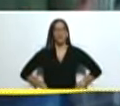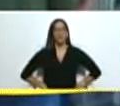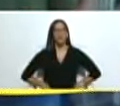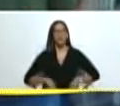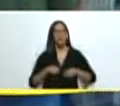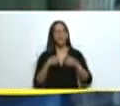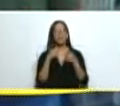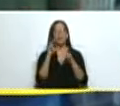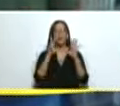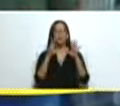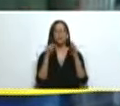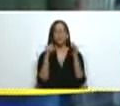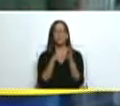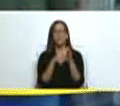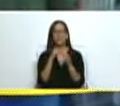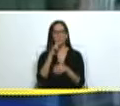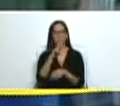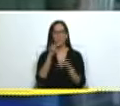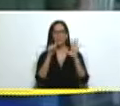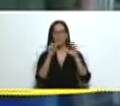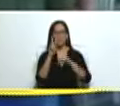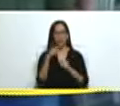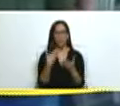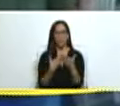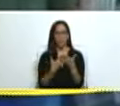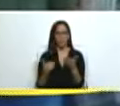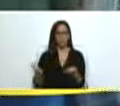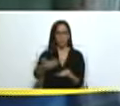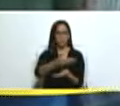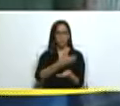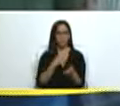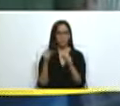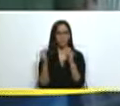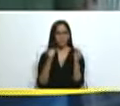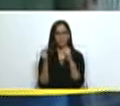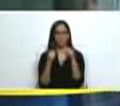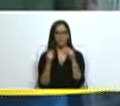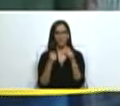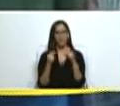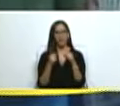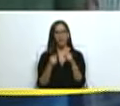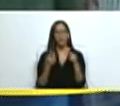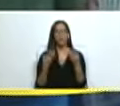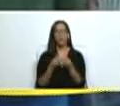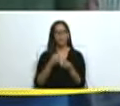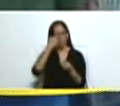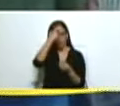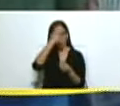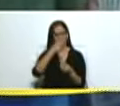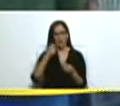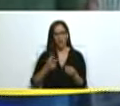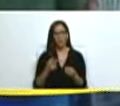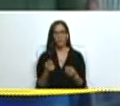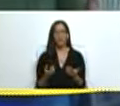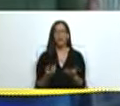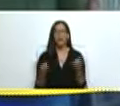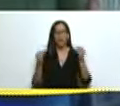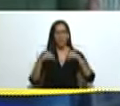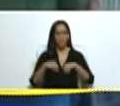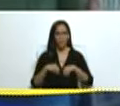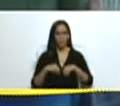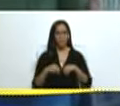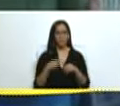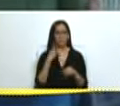8.262 propuestas que fueron recogidas en ese debate, junto al pueblo, afianzando de